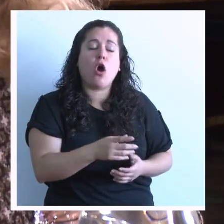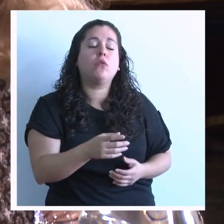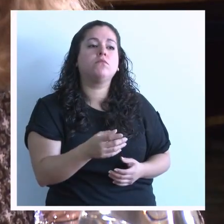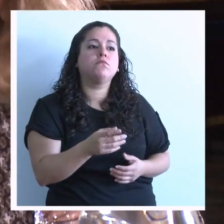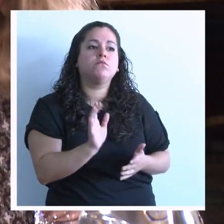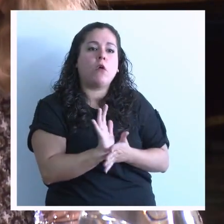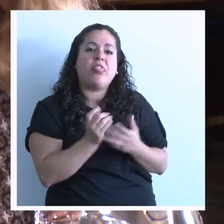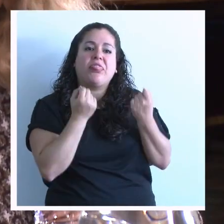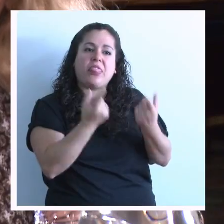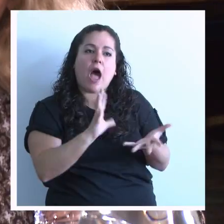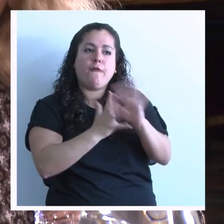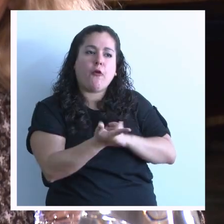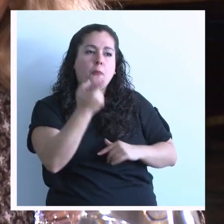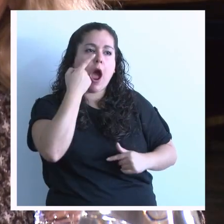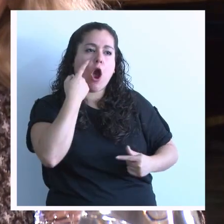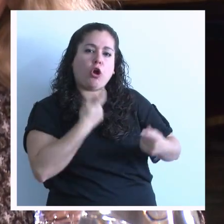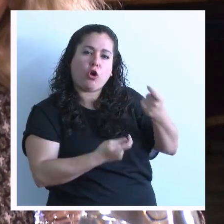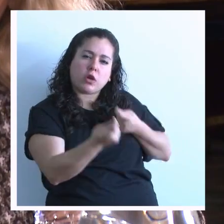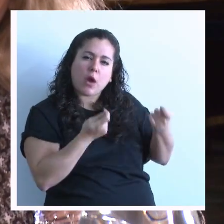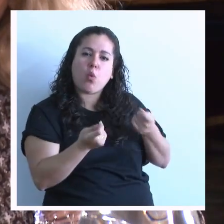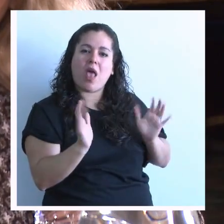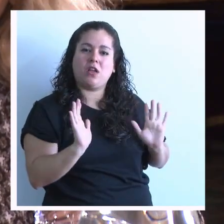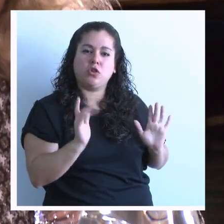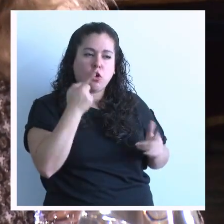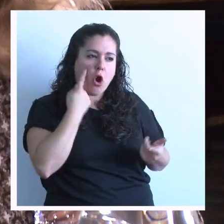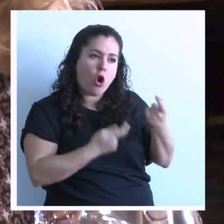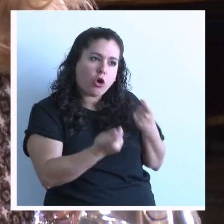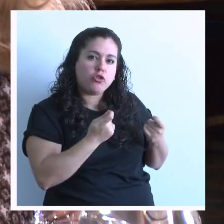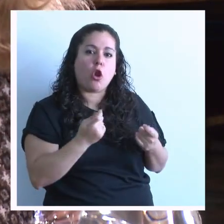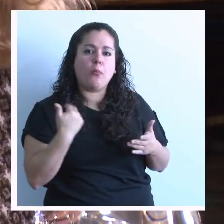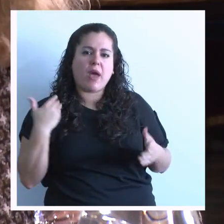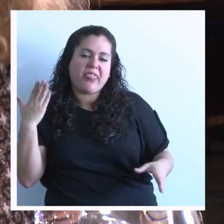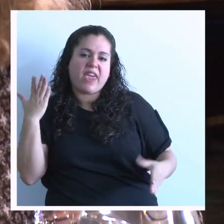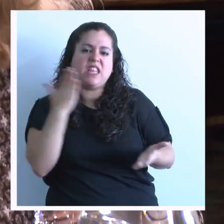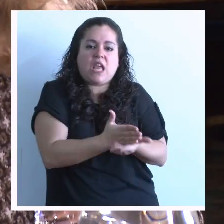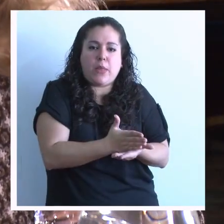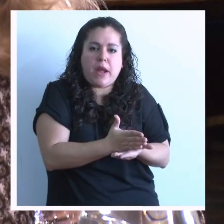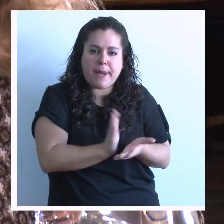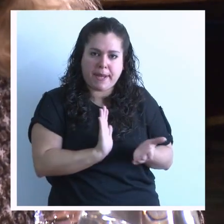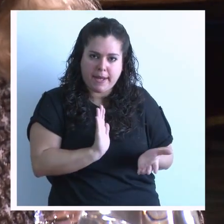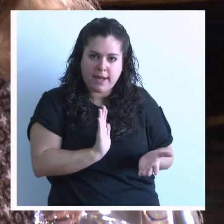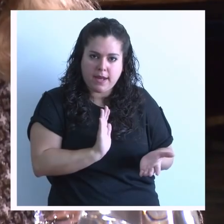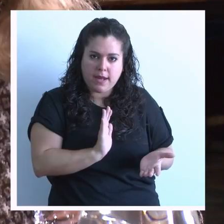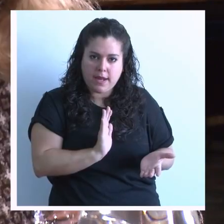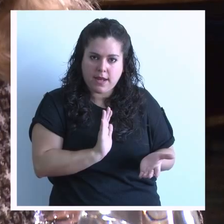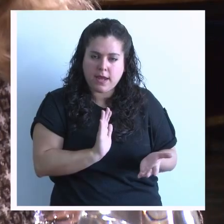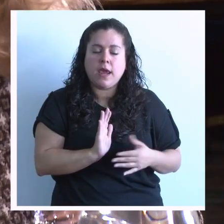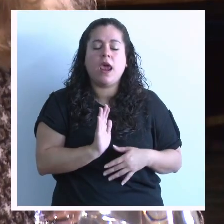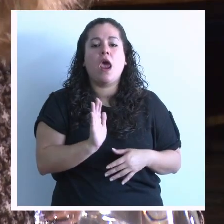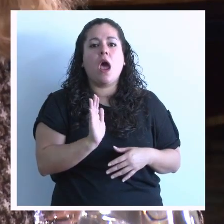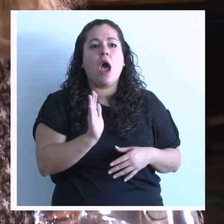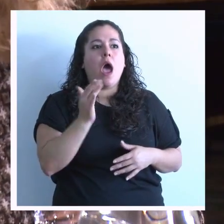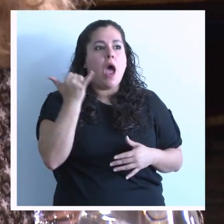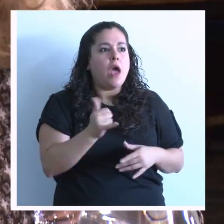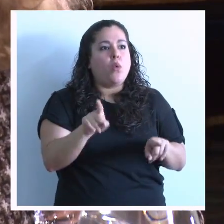que se le otorga es esa capacidad regulatoria, se le otorga la capacidad de intervenir, digamos,